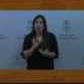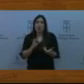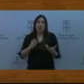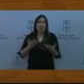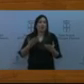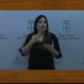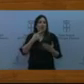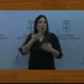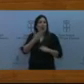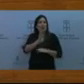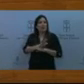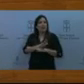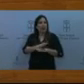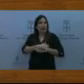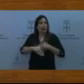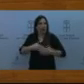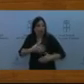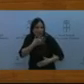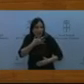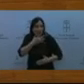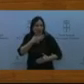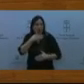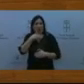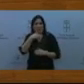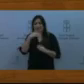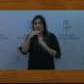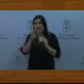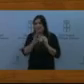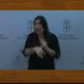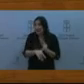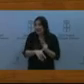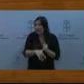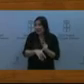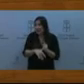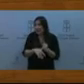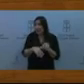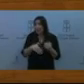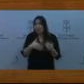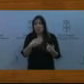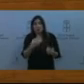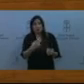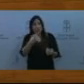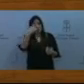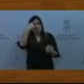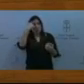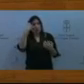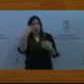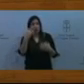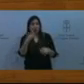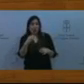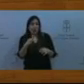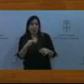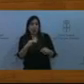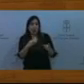sin embargo, no hay coherencia con lo que luego algunos grupos parlamentarios hacen a la hora de presentar textos legales o